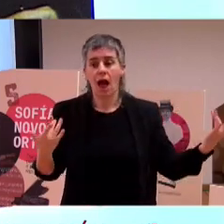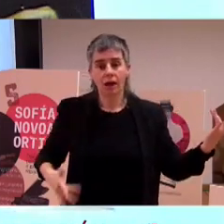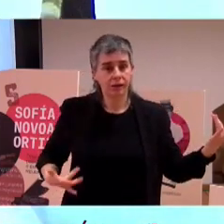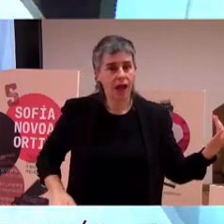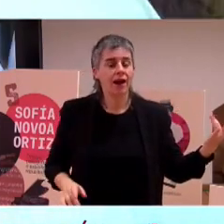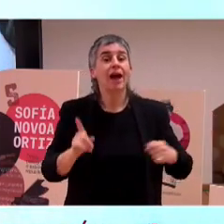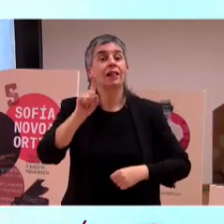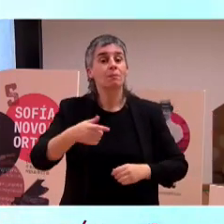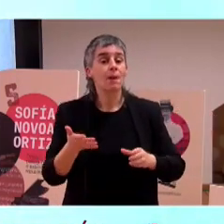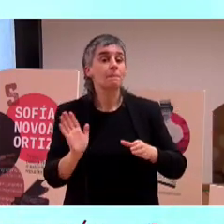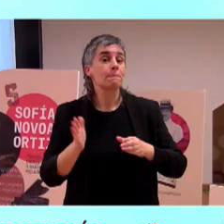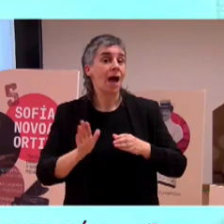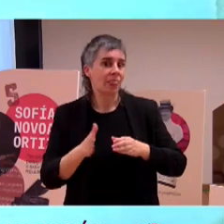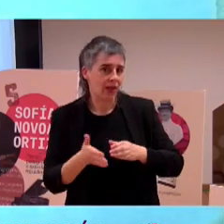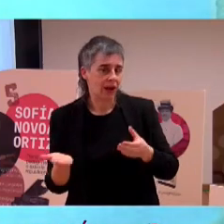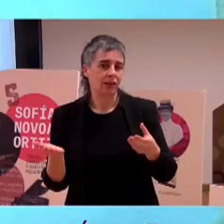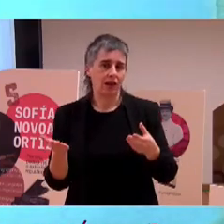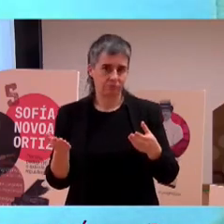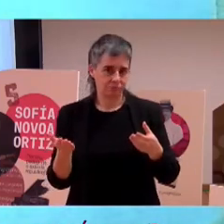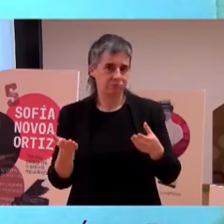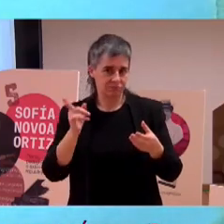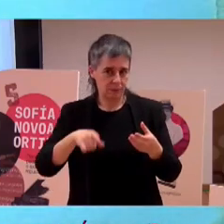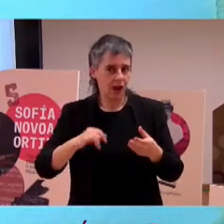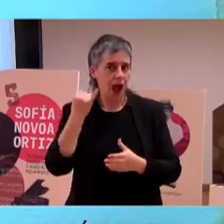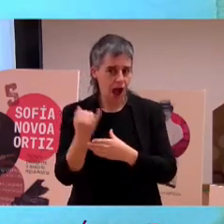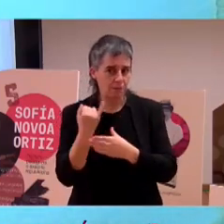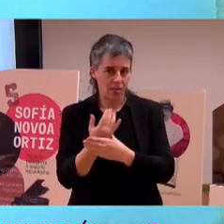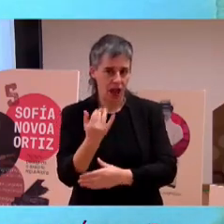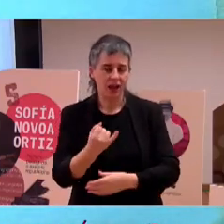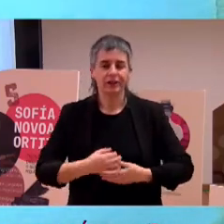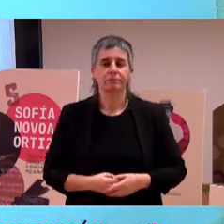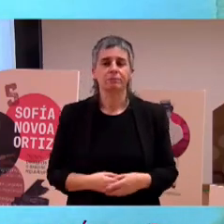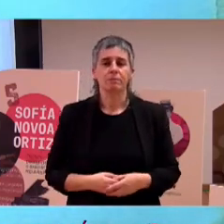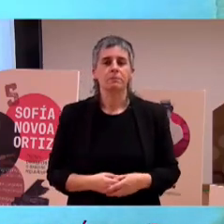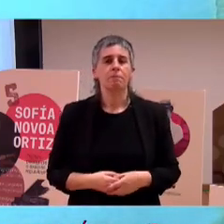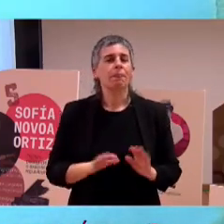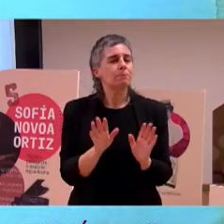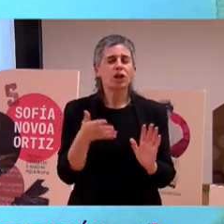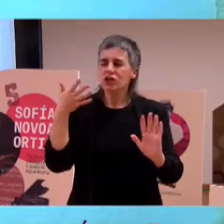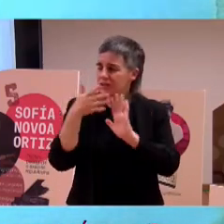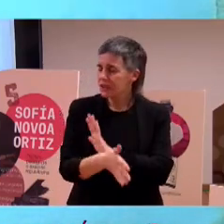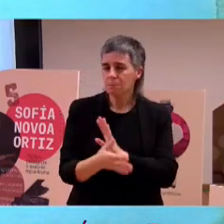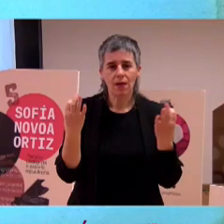da pandeireta, desde moi nova. Sempre fuxindo da mediocridade. De feito, a súa